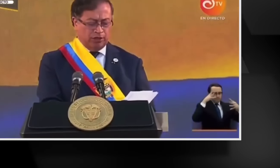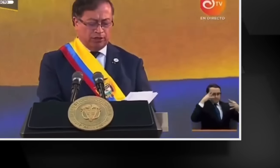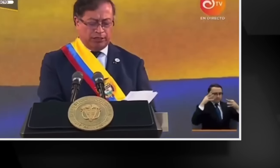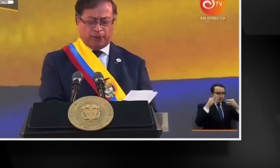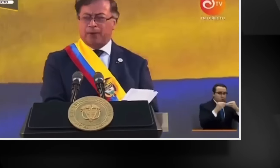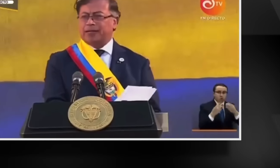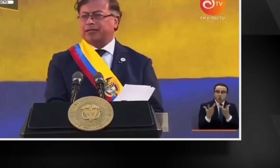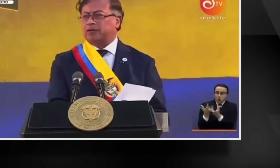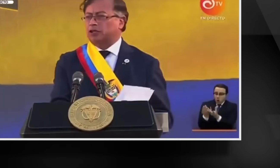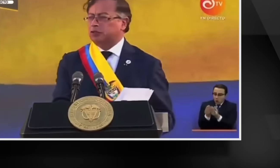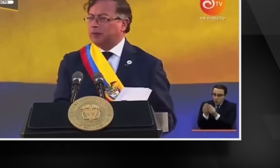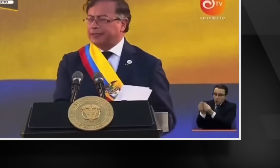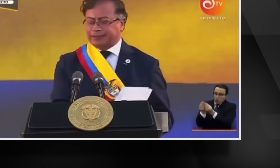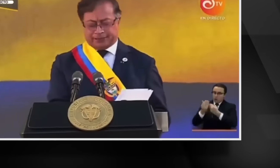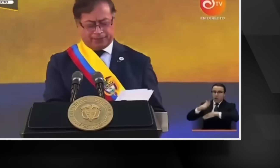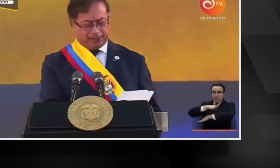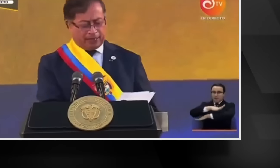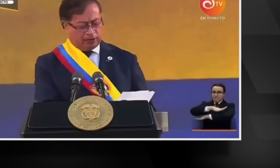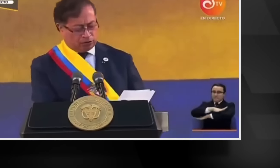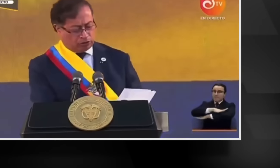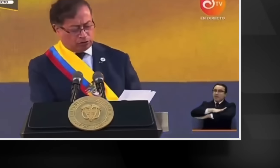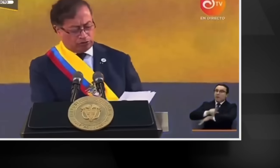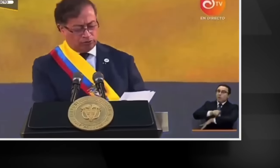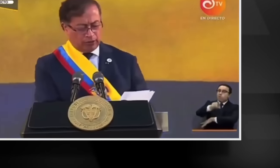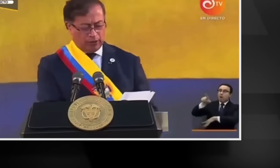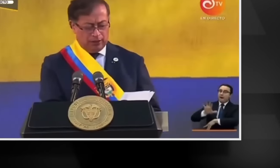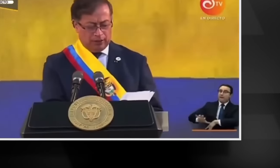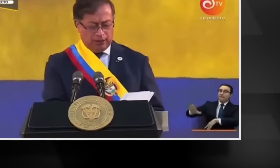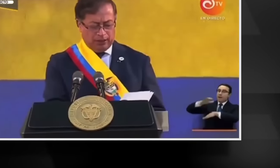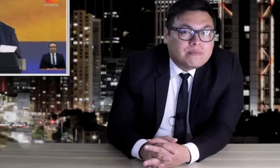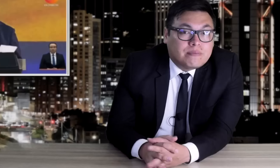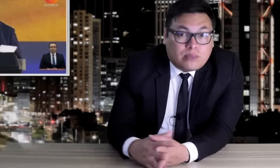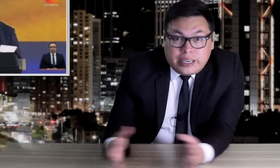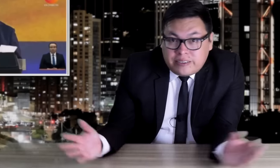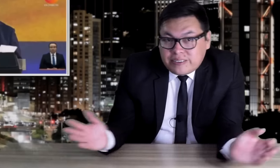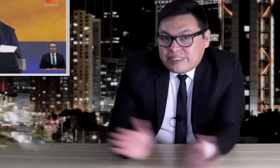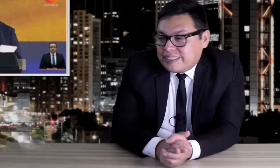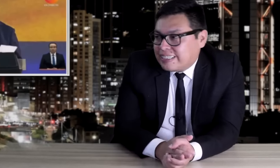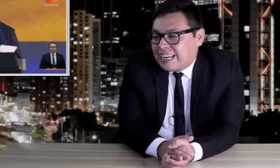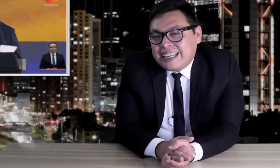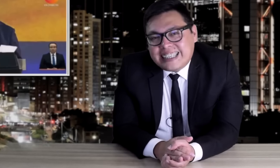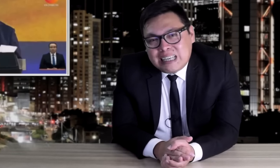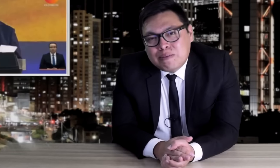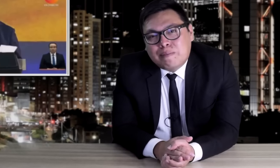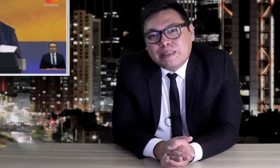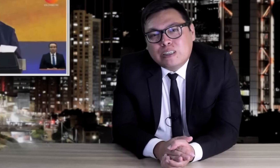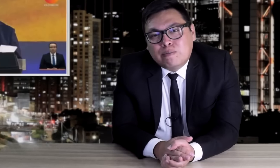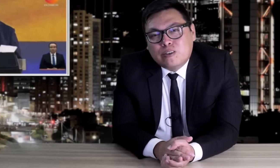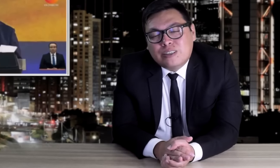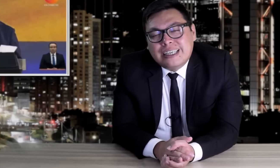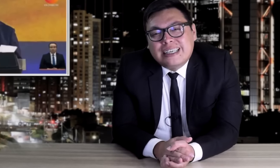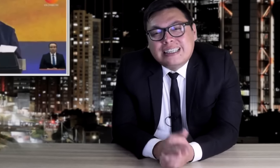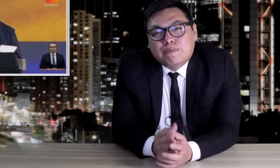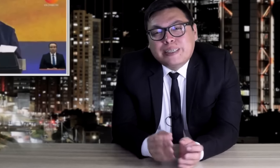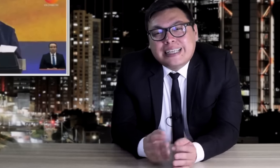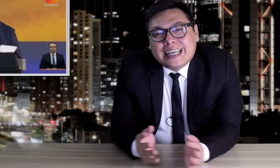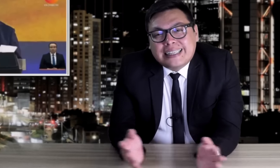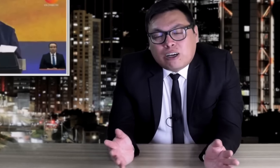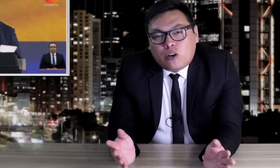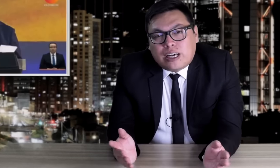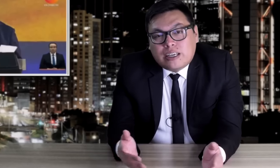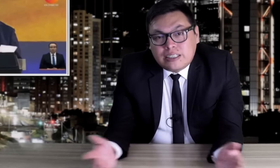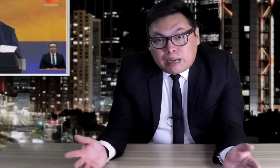consejeros diplomáticos de los países invitados. Bueno, ahí tienen, mis mamertos hermosos. Después